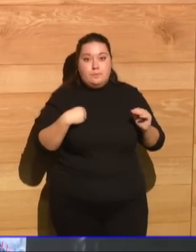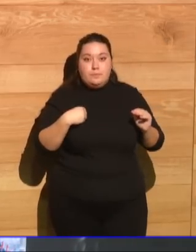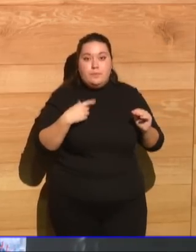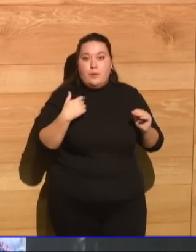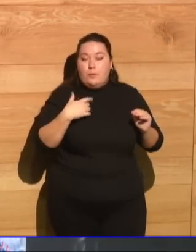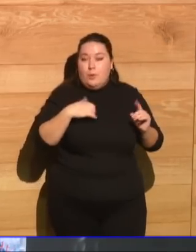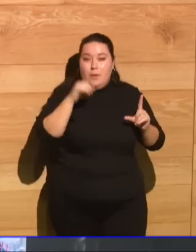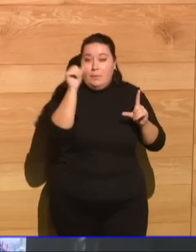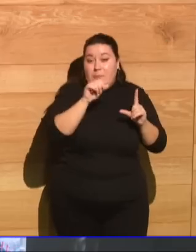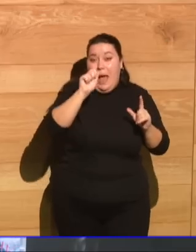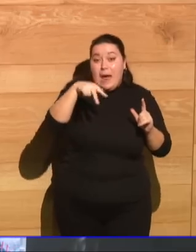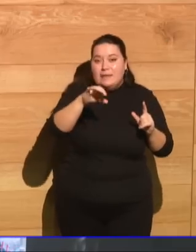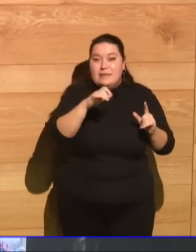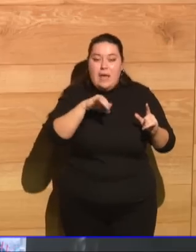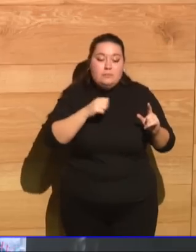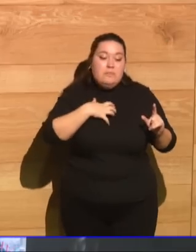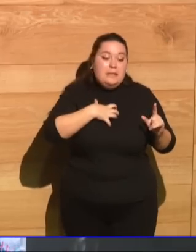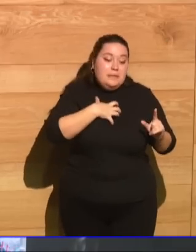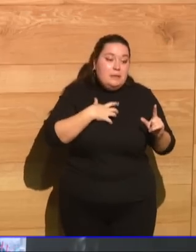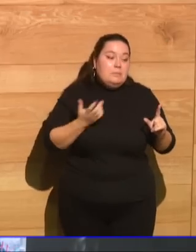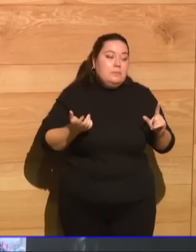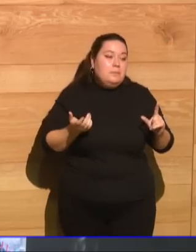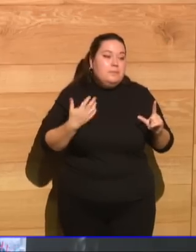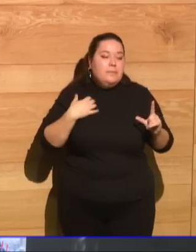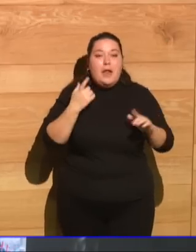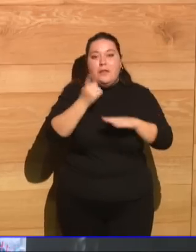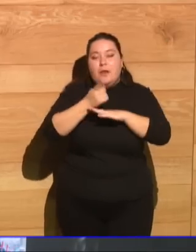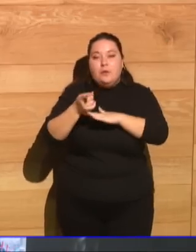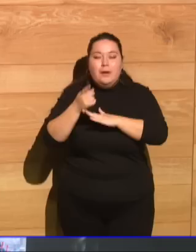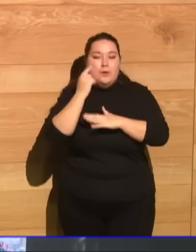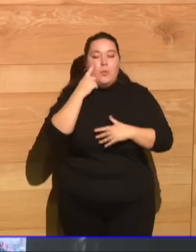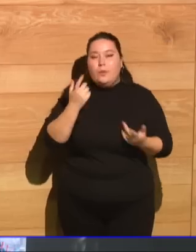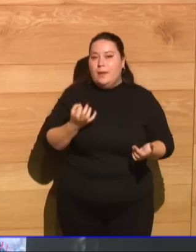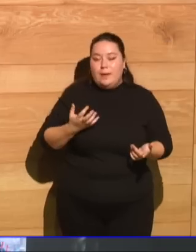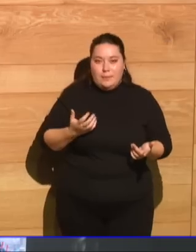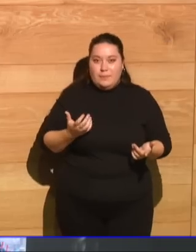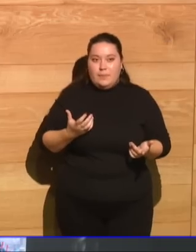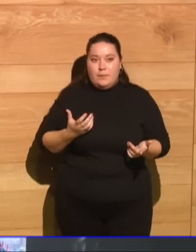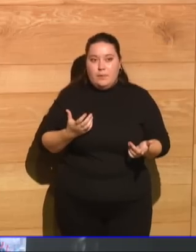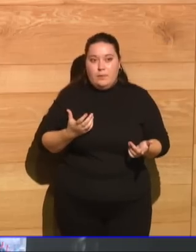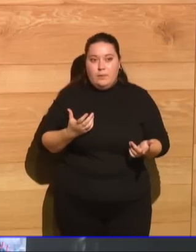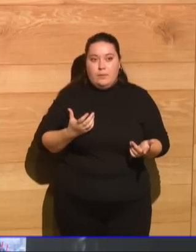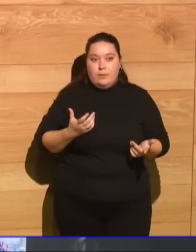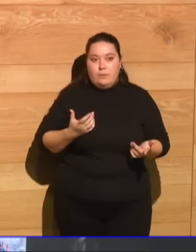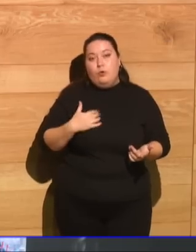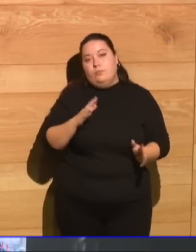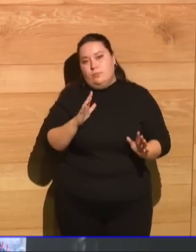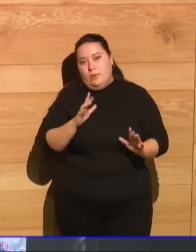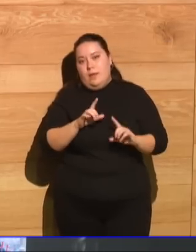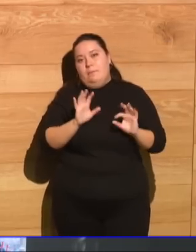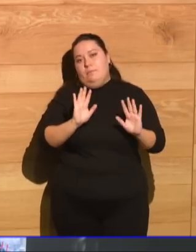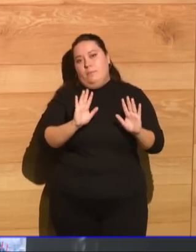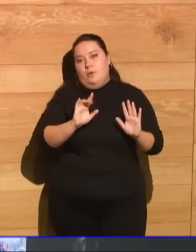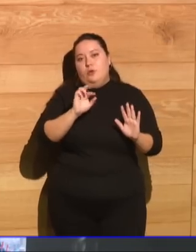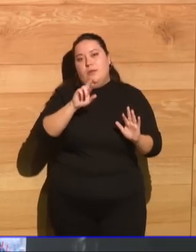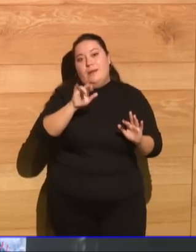Ansia. Pero si nos ponemos a comparar a estos directores, nos damos cuenta que, con la excepción de Ridley Scott seguramente,